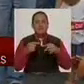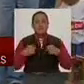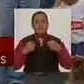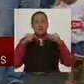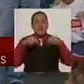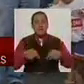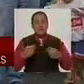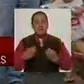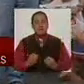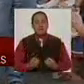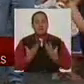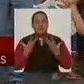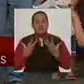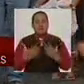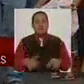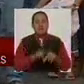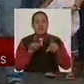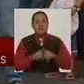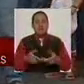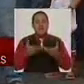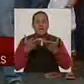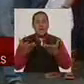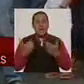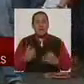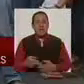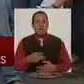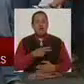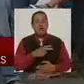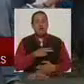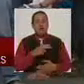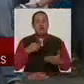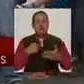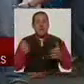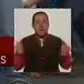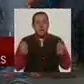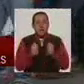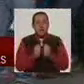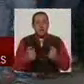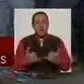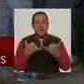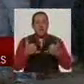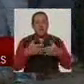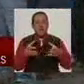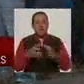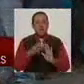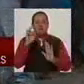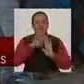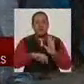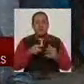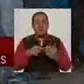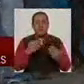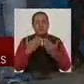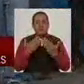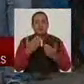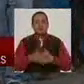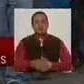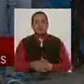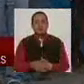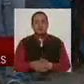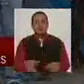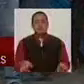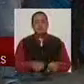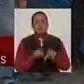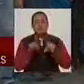muy agradecidos también a ella por el honor de poder acompañarla en un programa de este tipo.